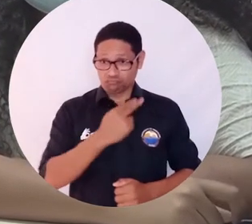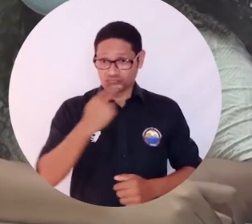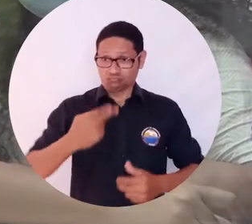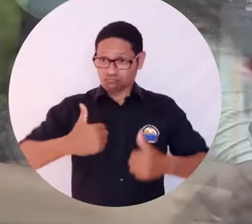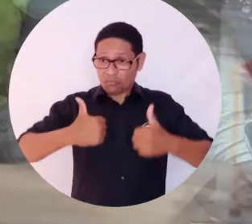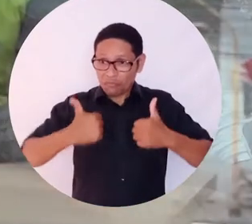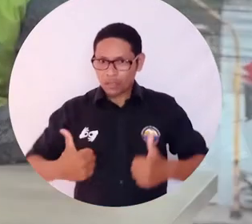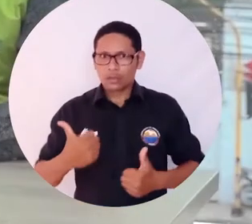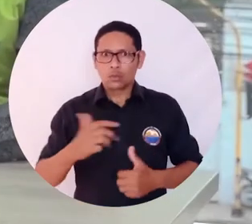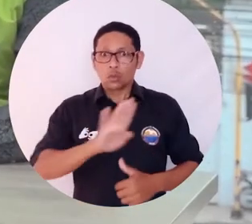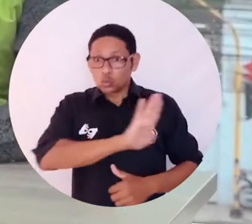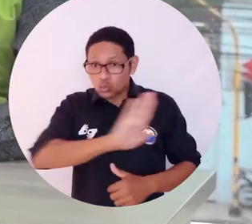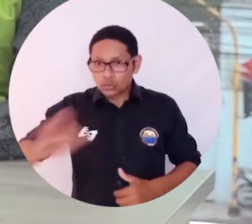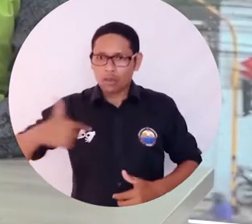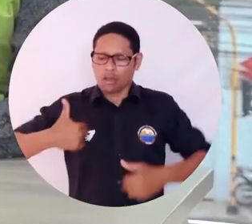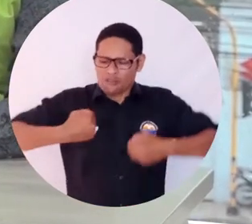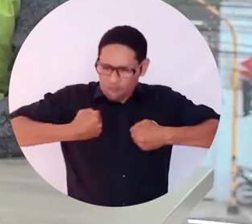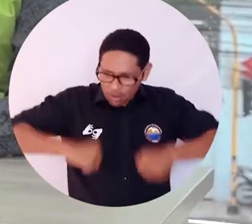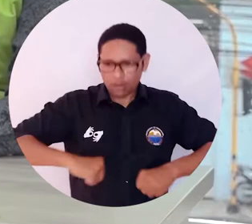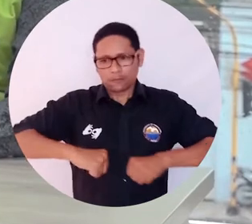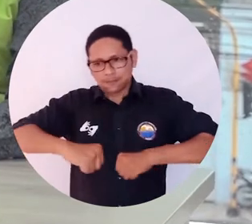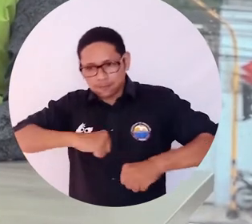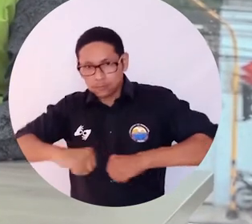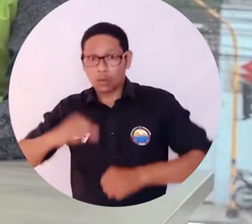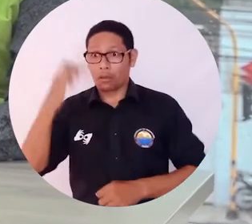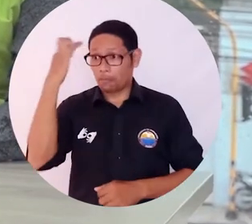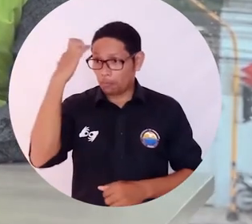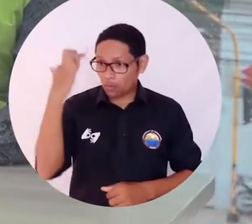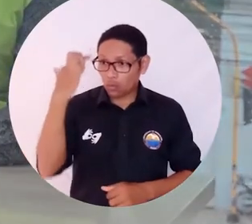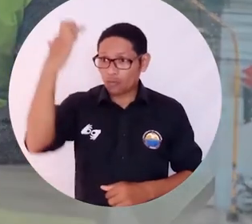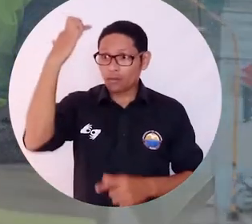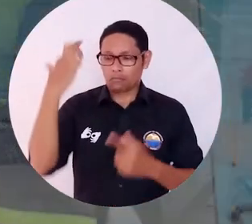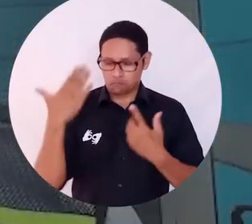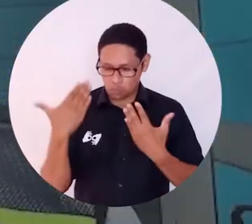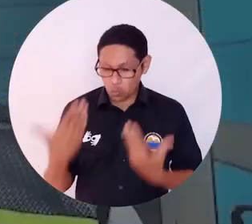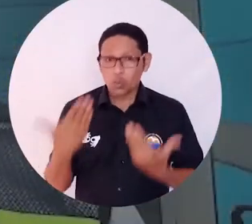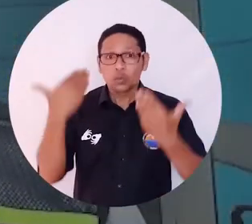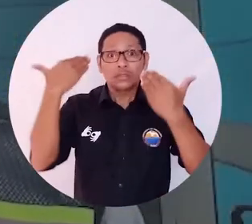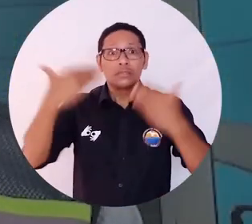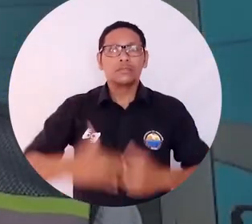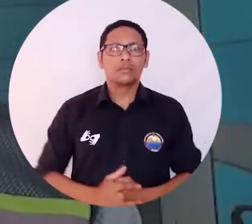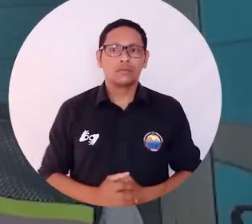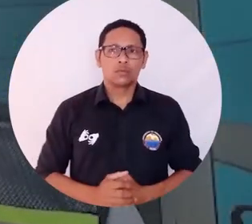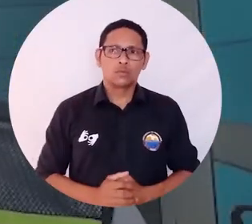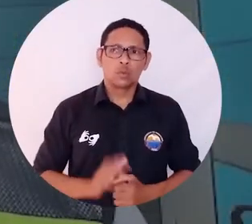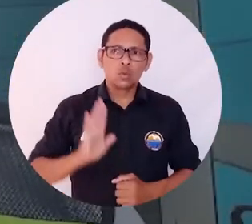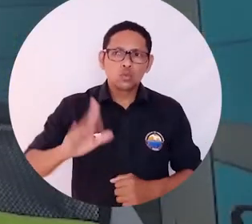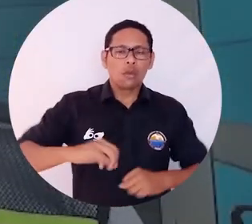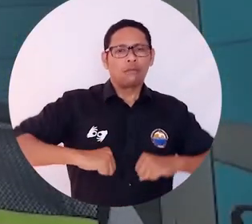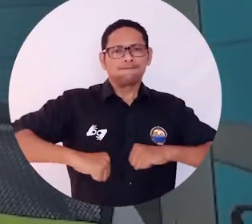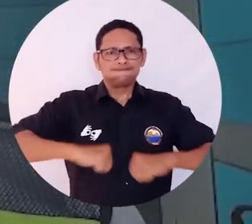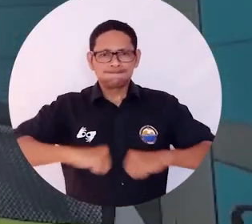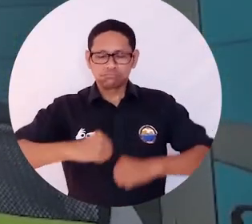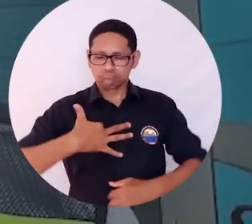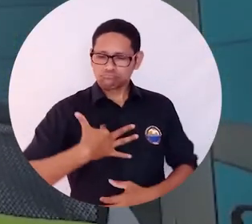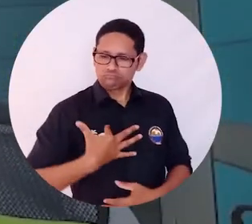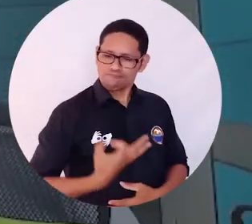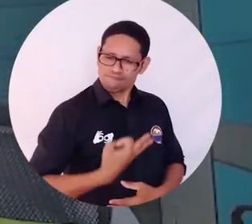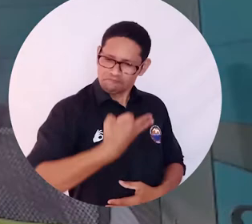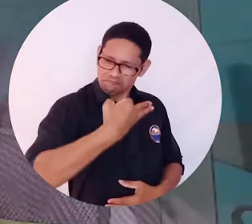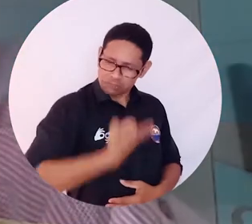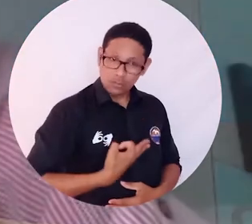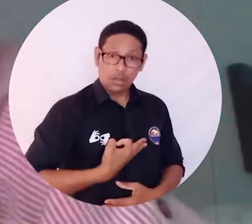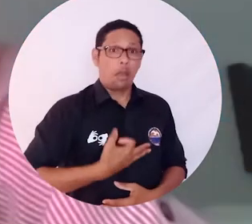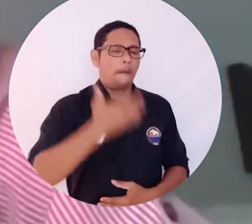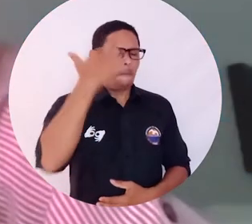hecho un ejercicio profesional invaluable y lo han hecho con dignidad y con todo el